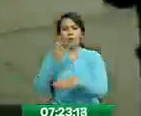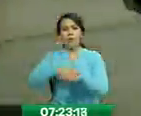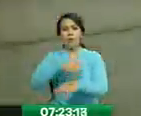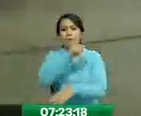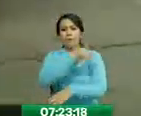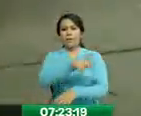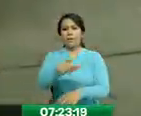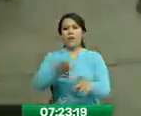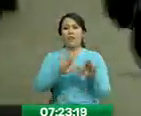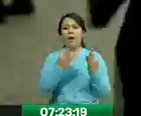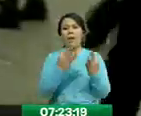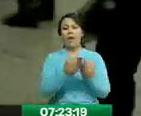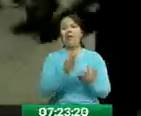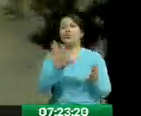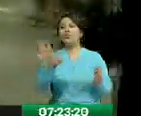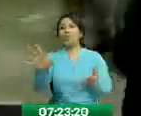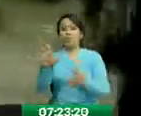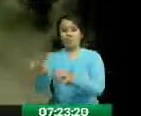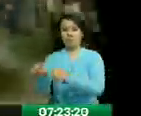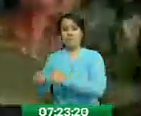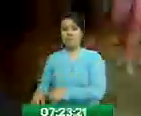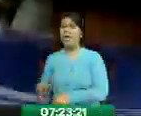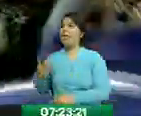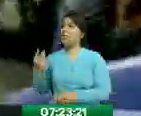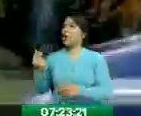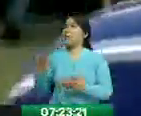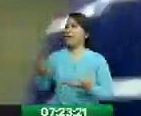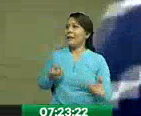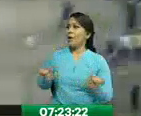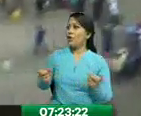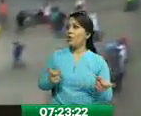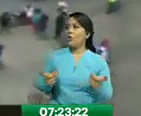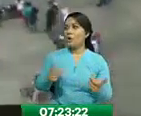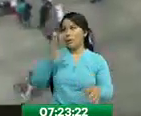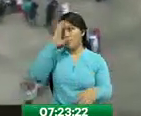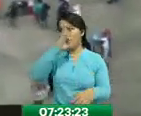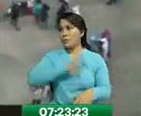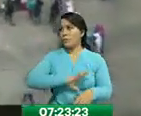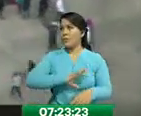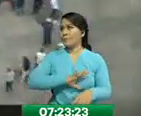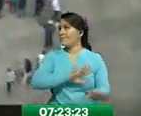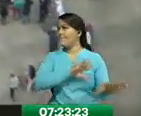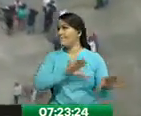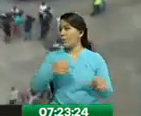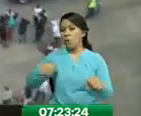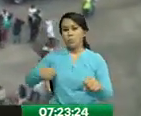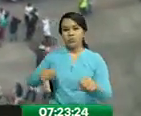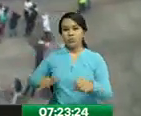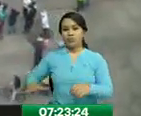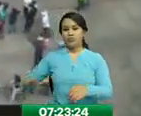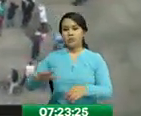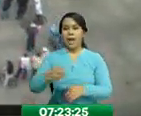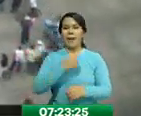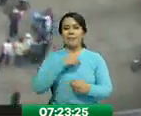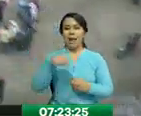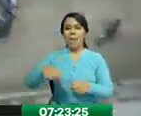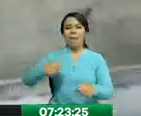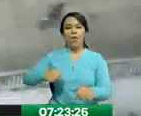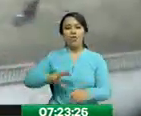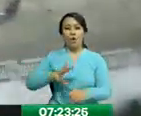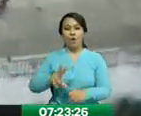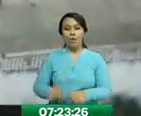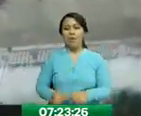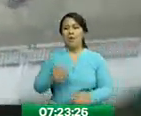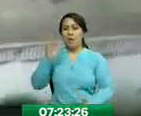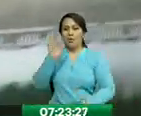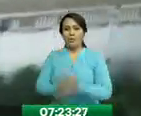El operativo inició con la evasión de un control policial. Los hombres que se movilizaban en una moto reportada como robada